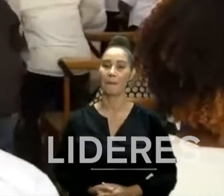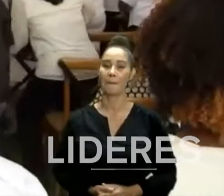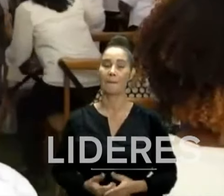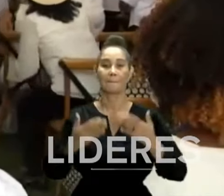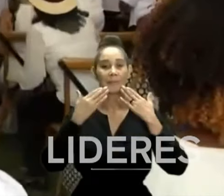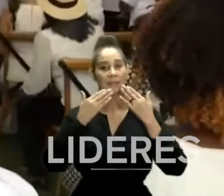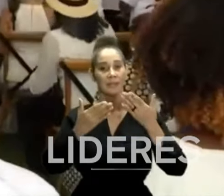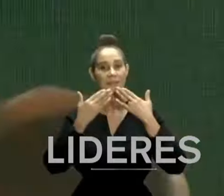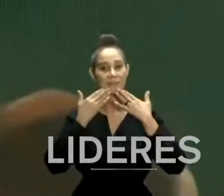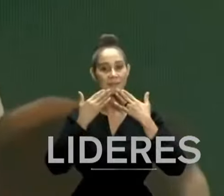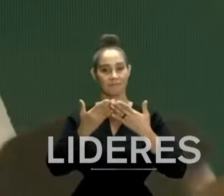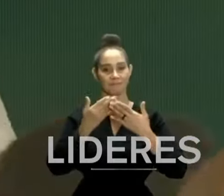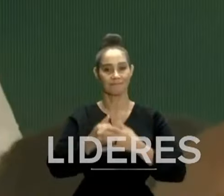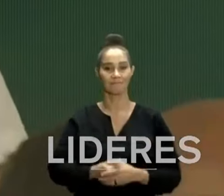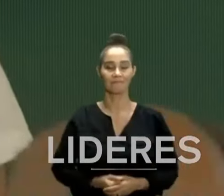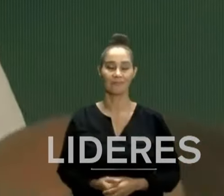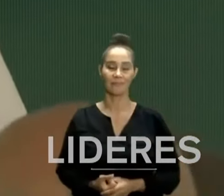Gracias, gracias.